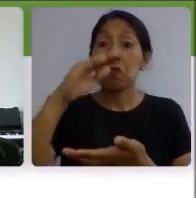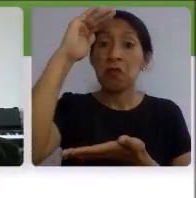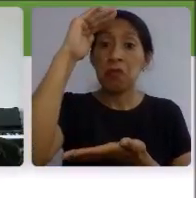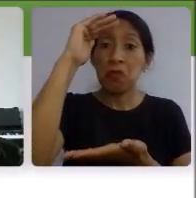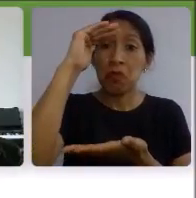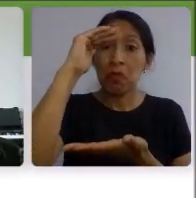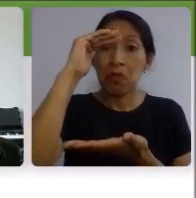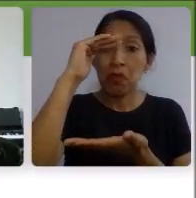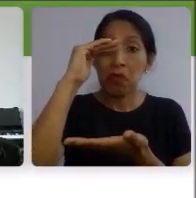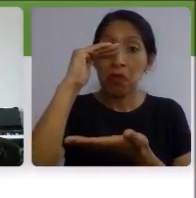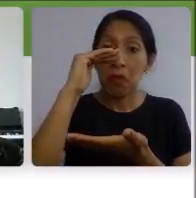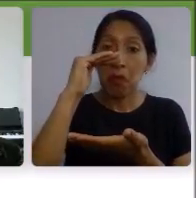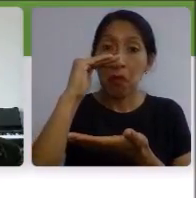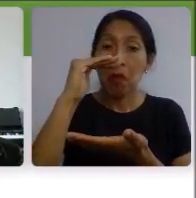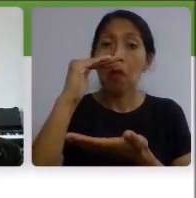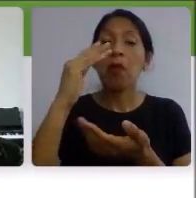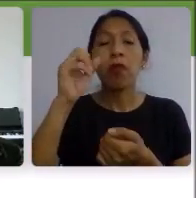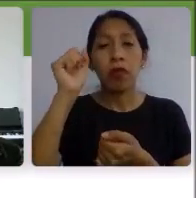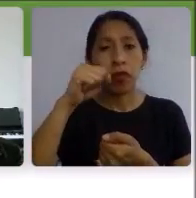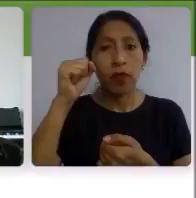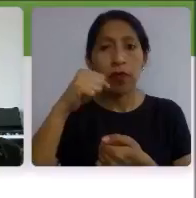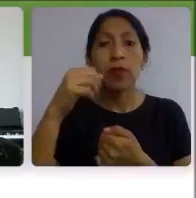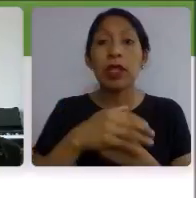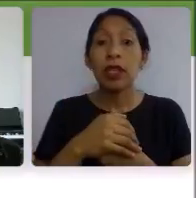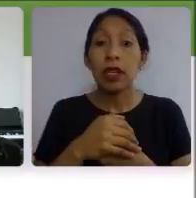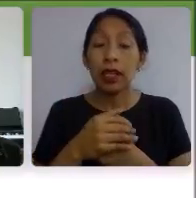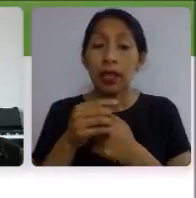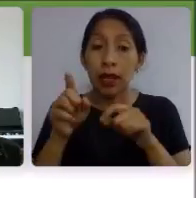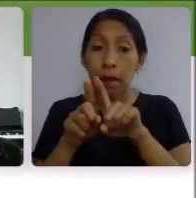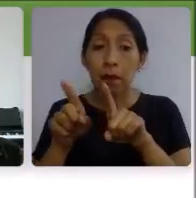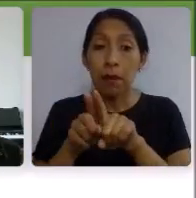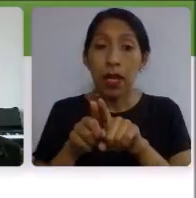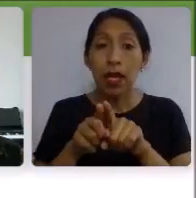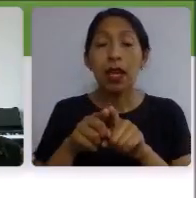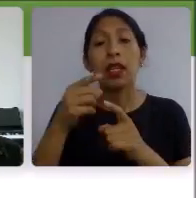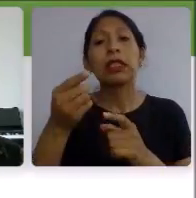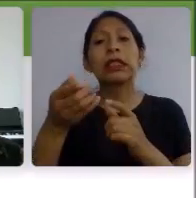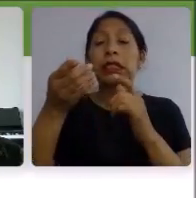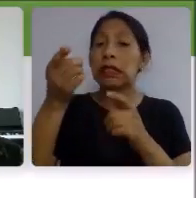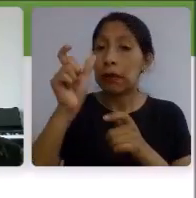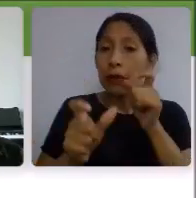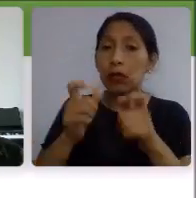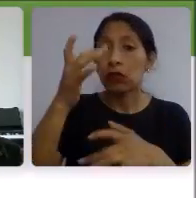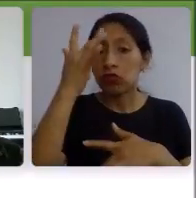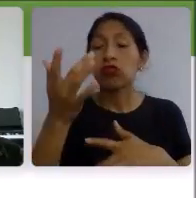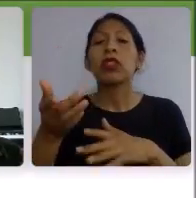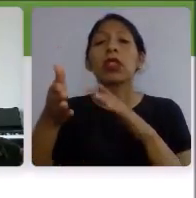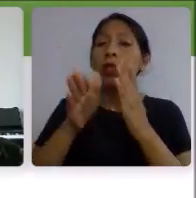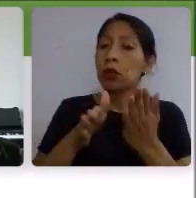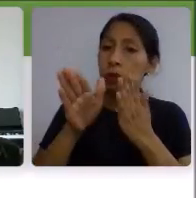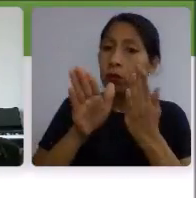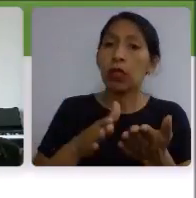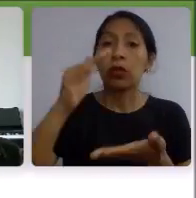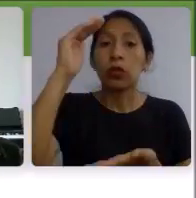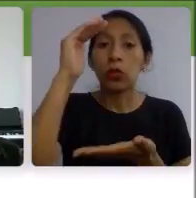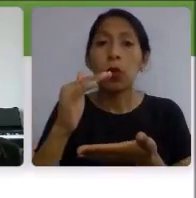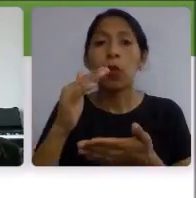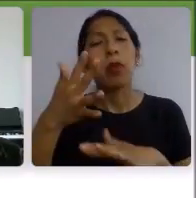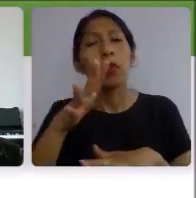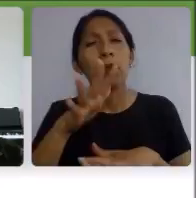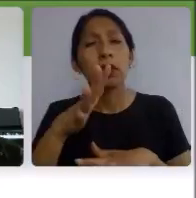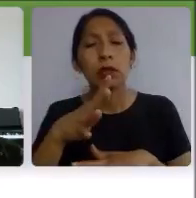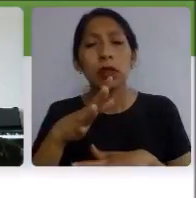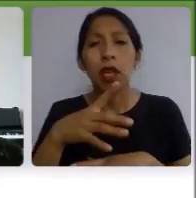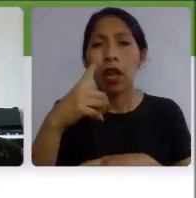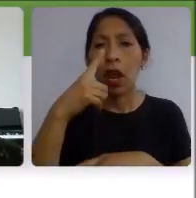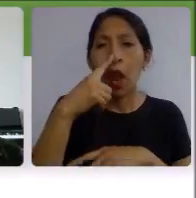índice de casos, de infectados y también de fallecidos. Sin embargo, a partir de